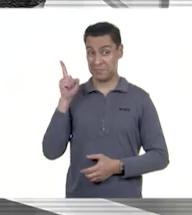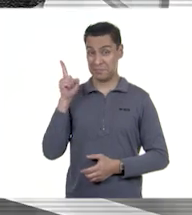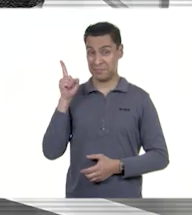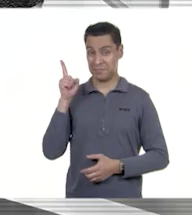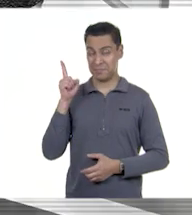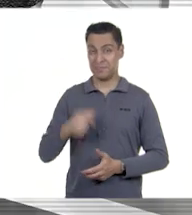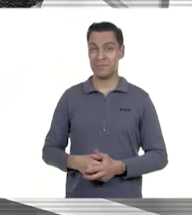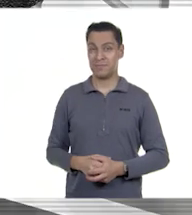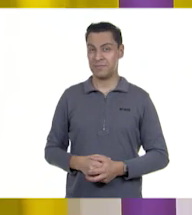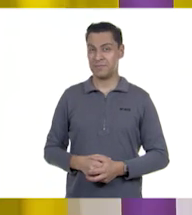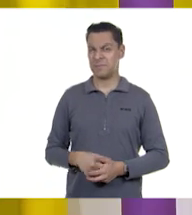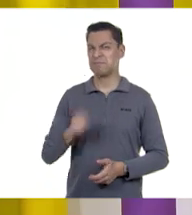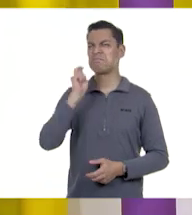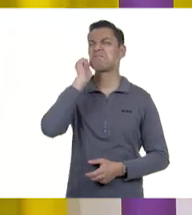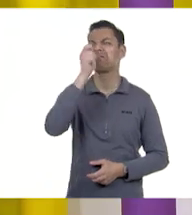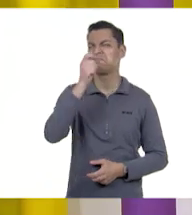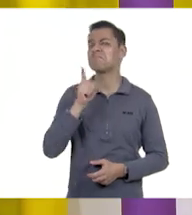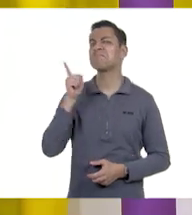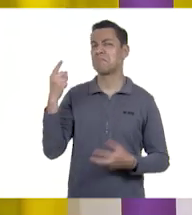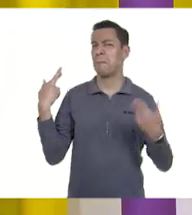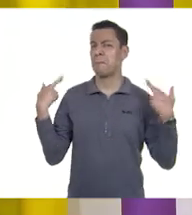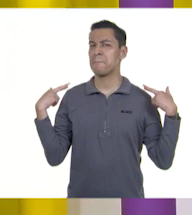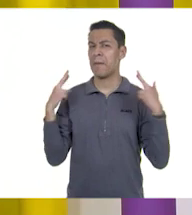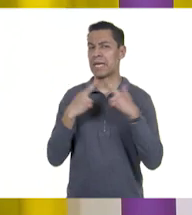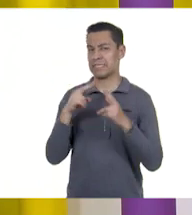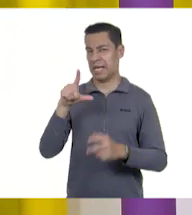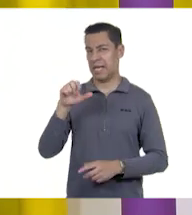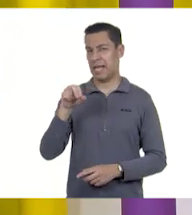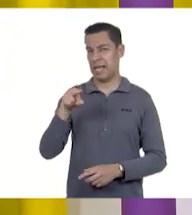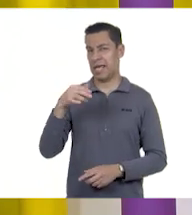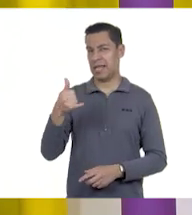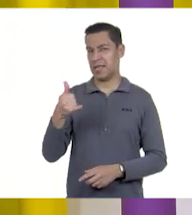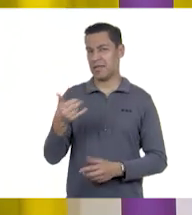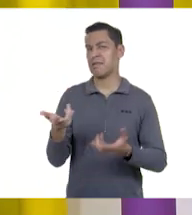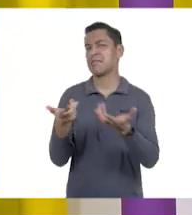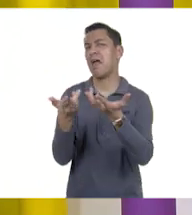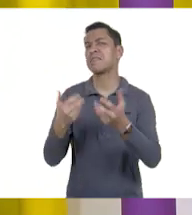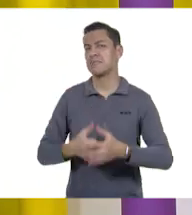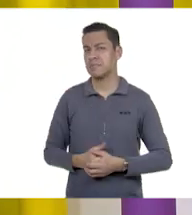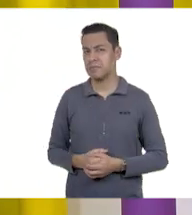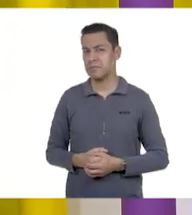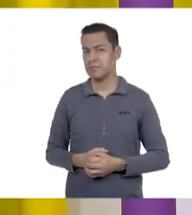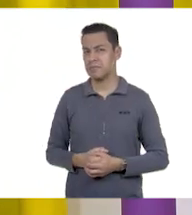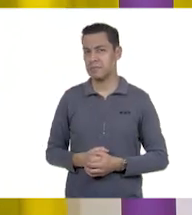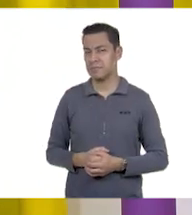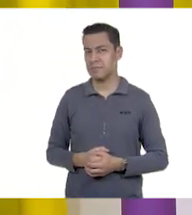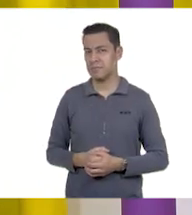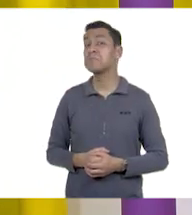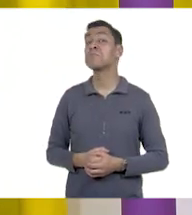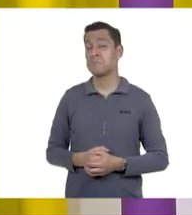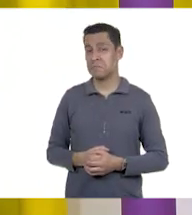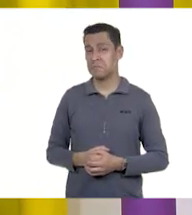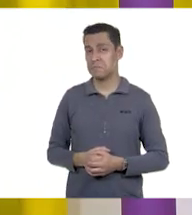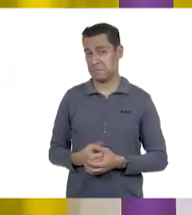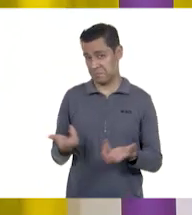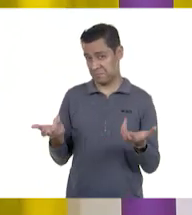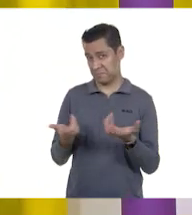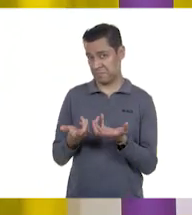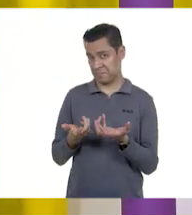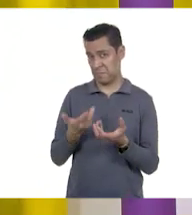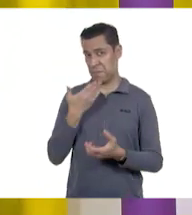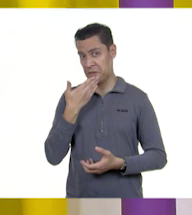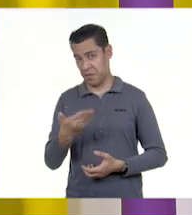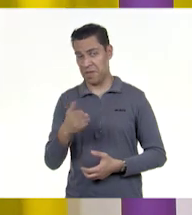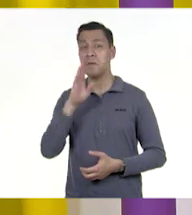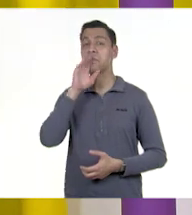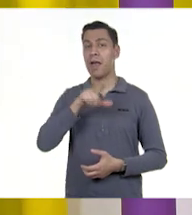A ver, niñas y niños, ¿qué habrá hecho la maestra Leni? No le echó chispitas a su helado, no. A ver, según